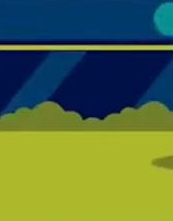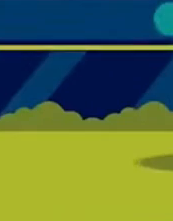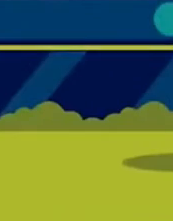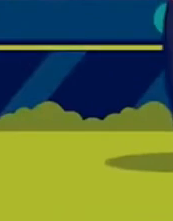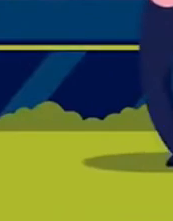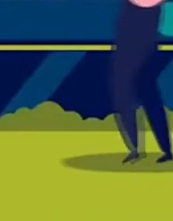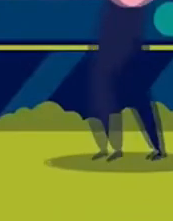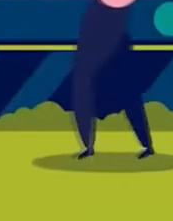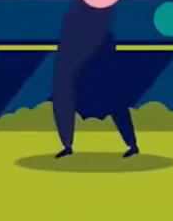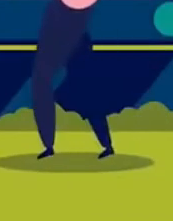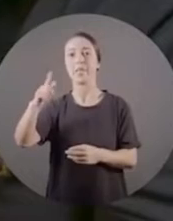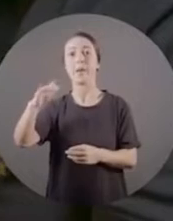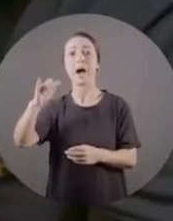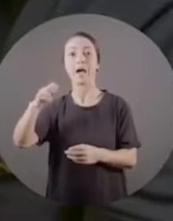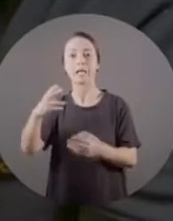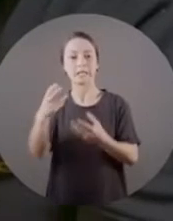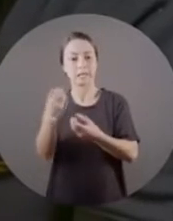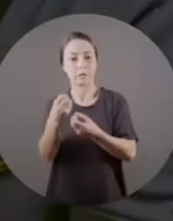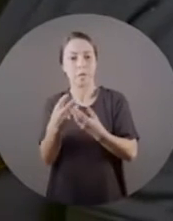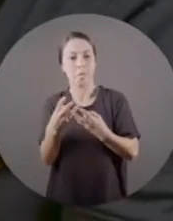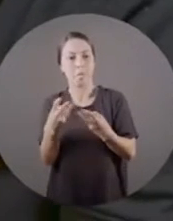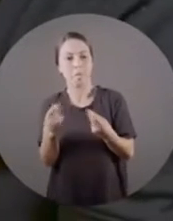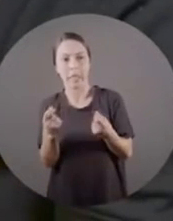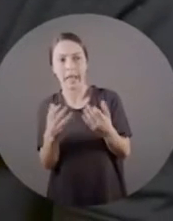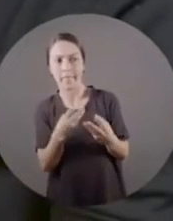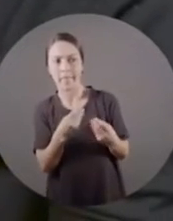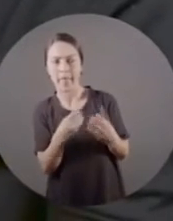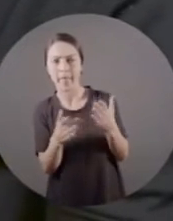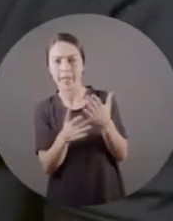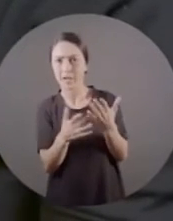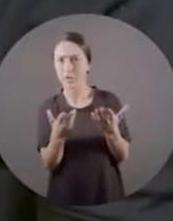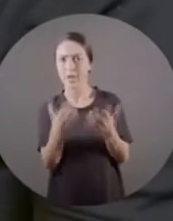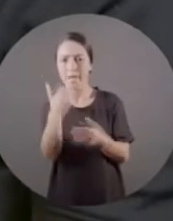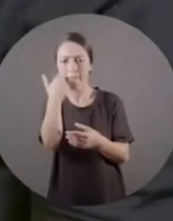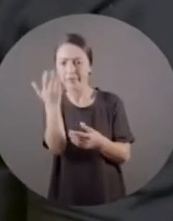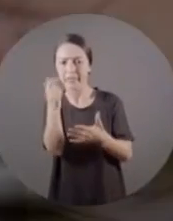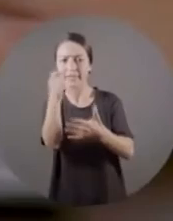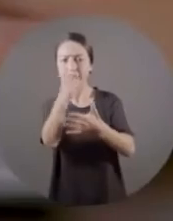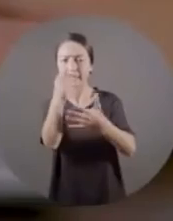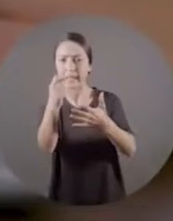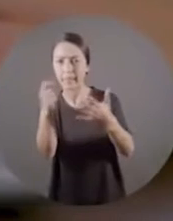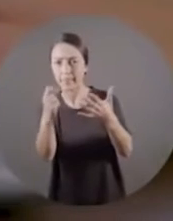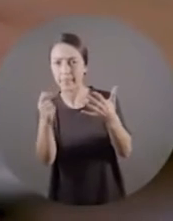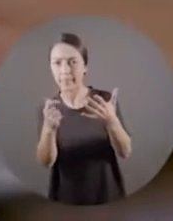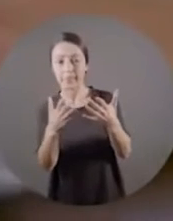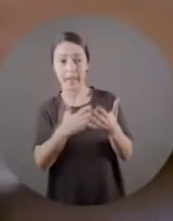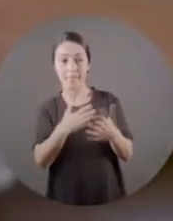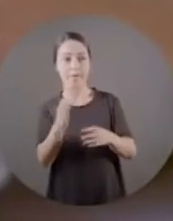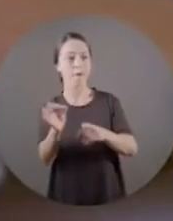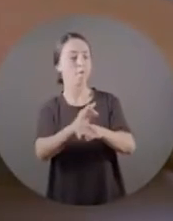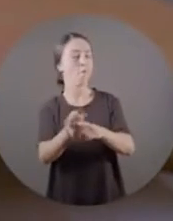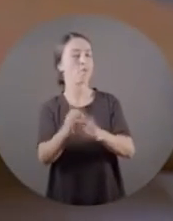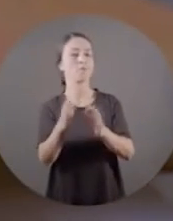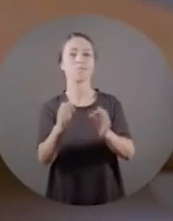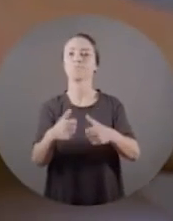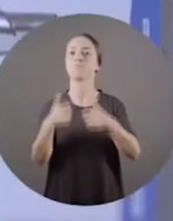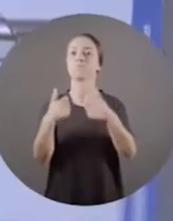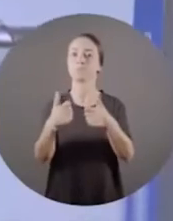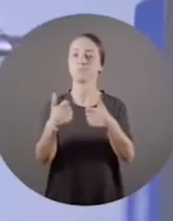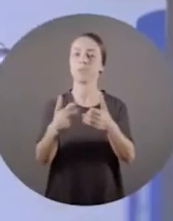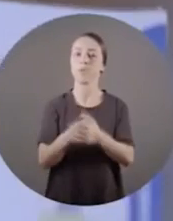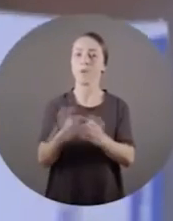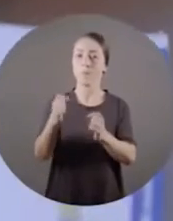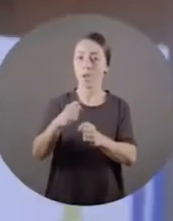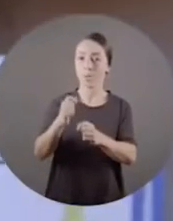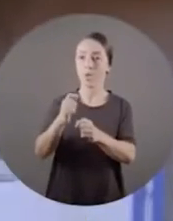operaciones de apoyo con la Estrategia Juntos al Amanecer, la cual ofreció recursos frescos a todos los clientes que